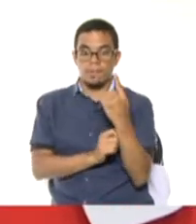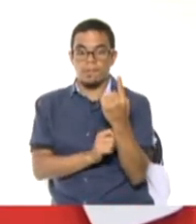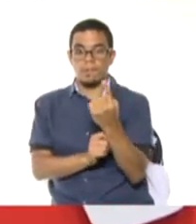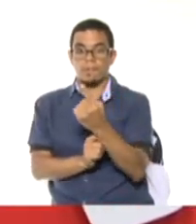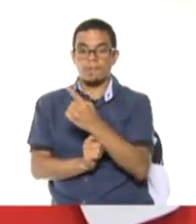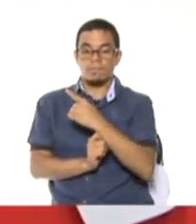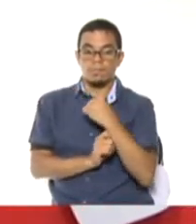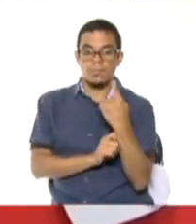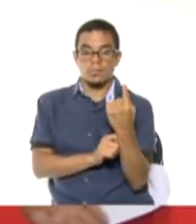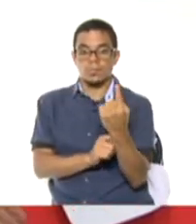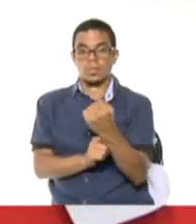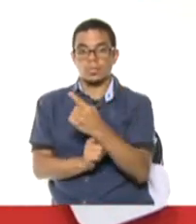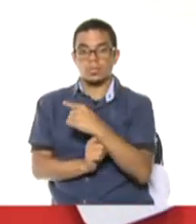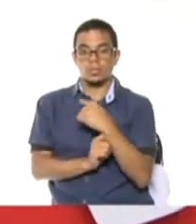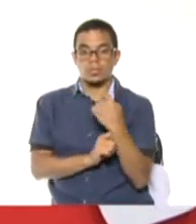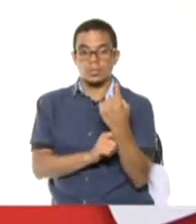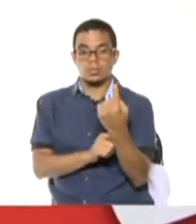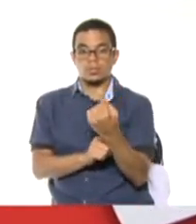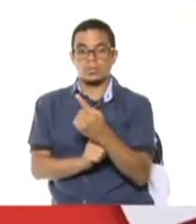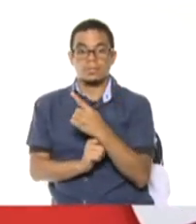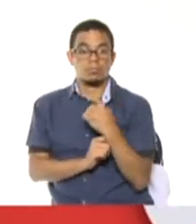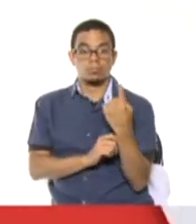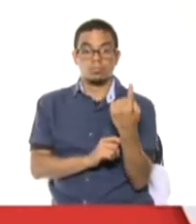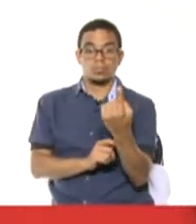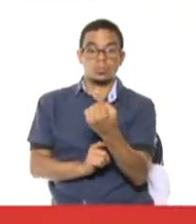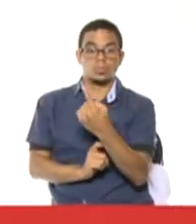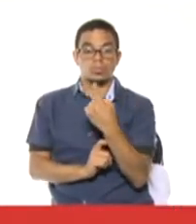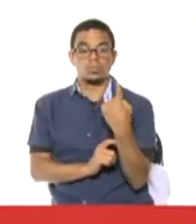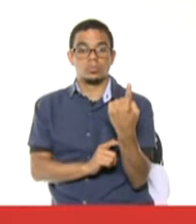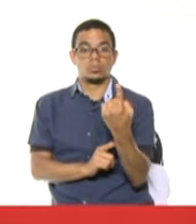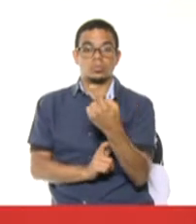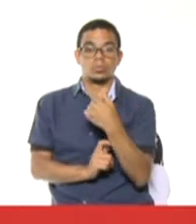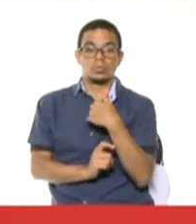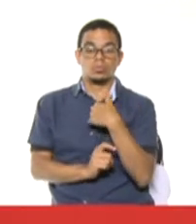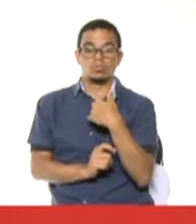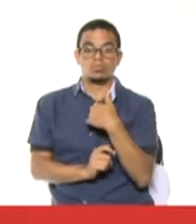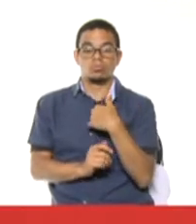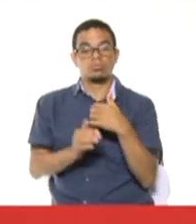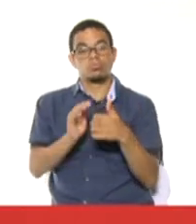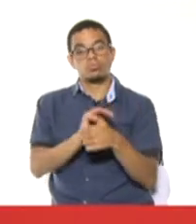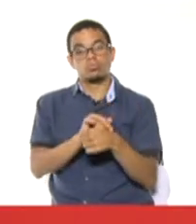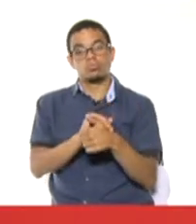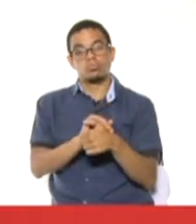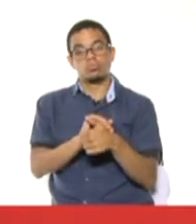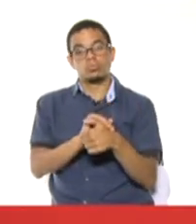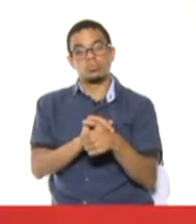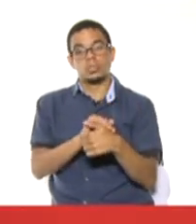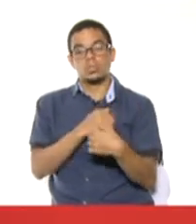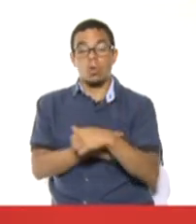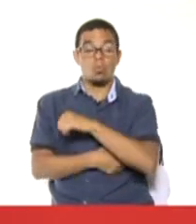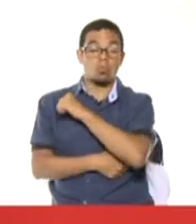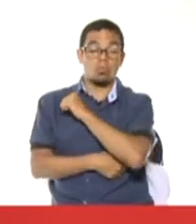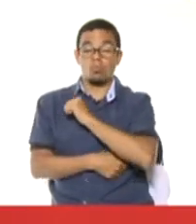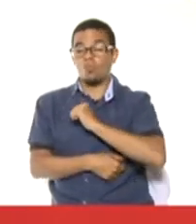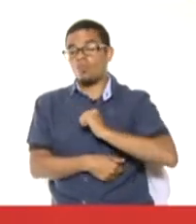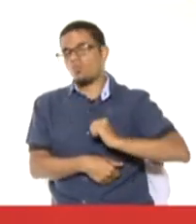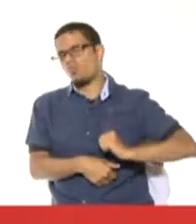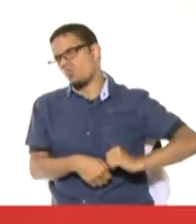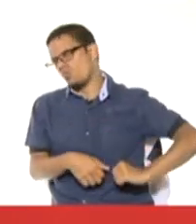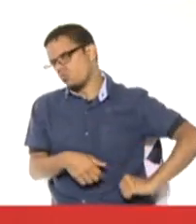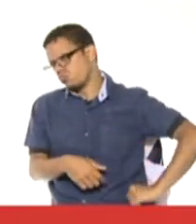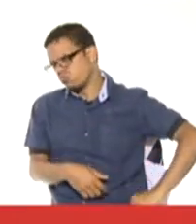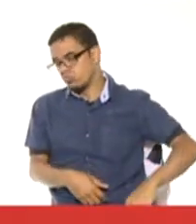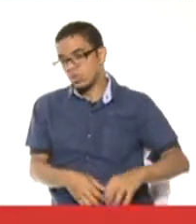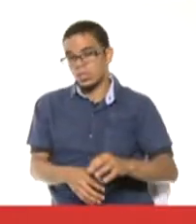otro, a un lado, al otro, a un lado, al otro. Yo tengo un morrocoy que es muy perezoso